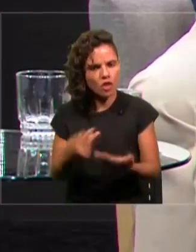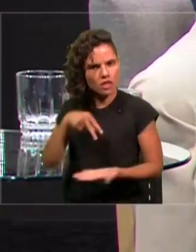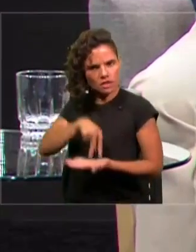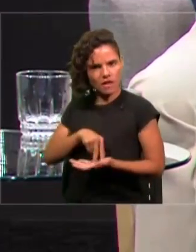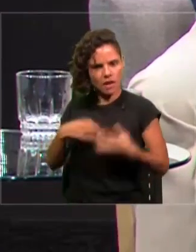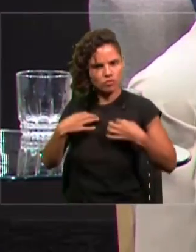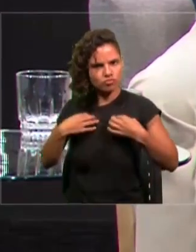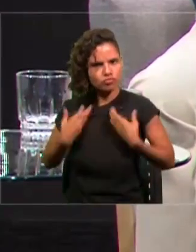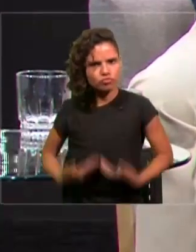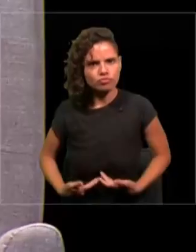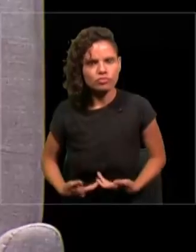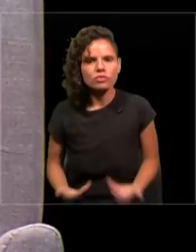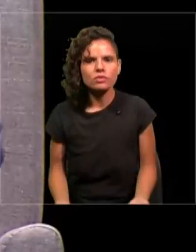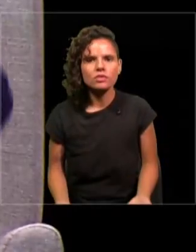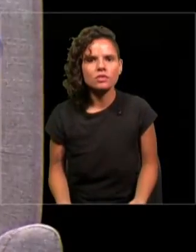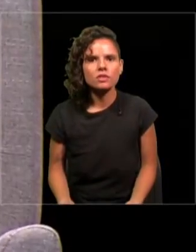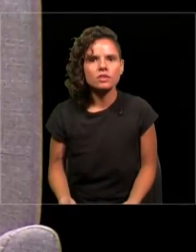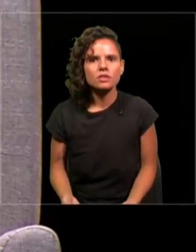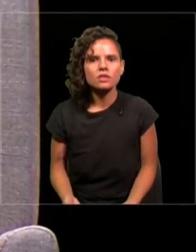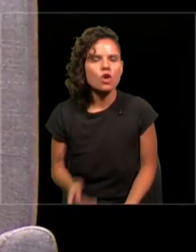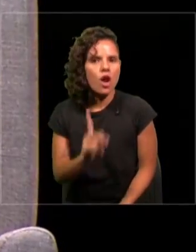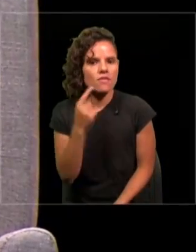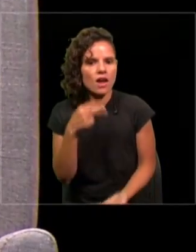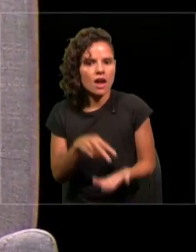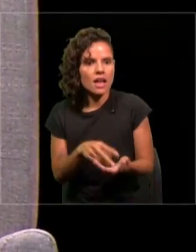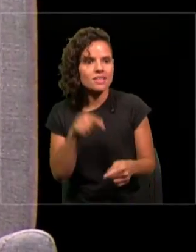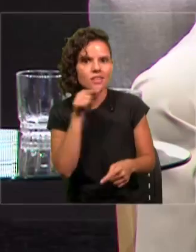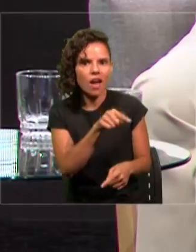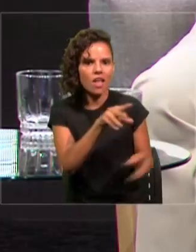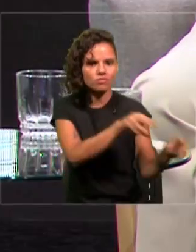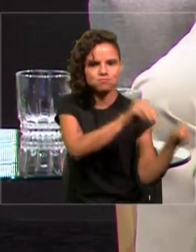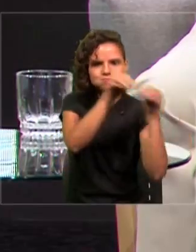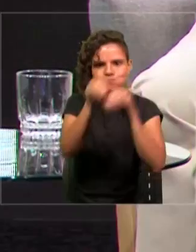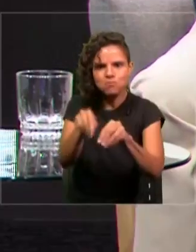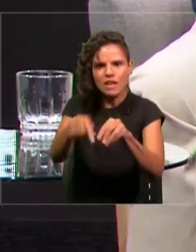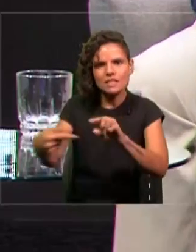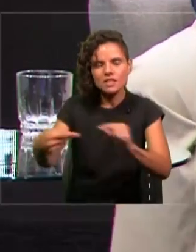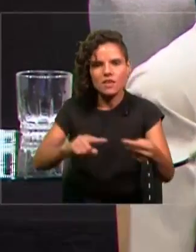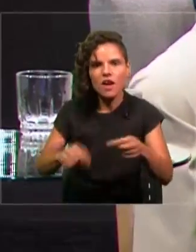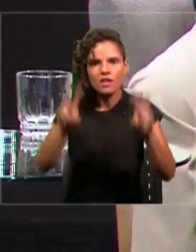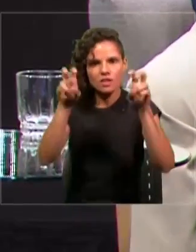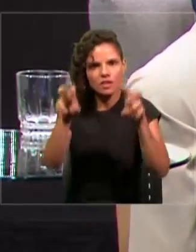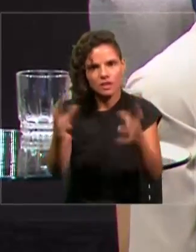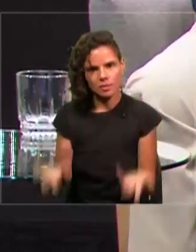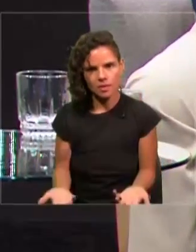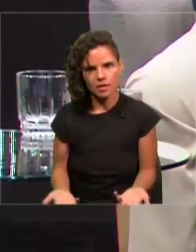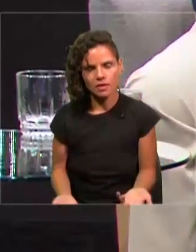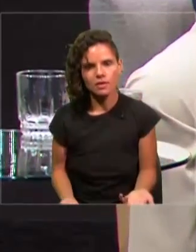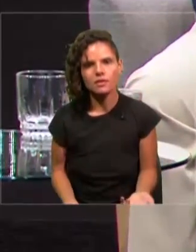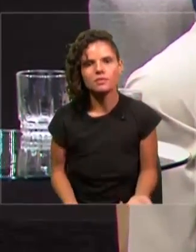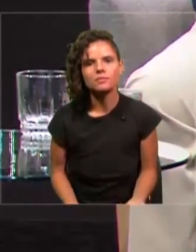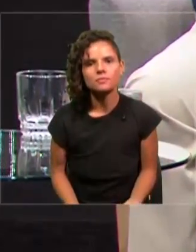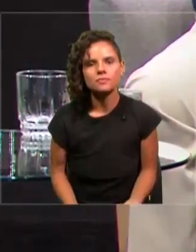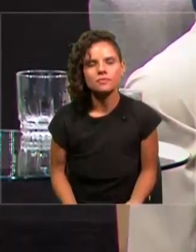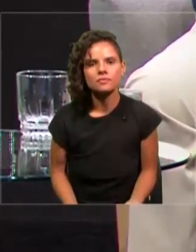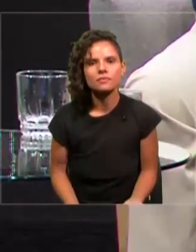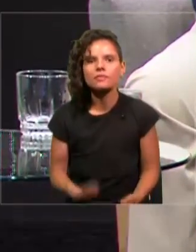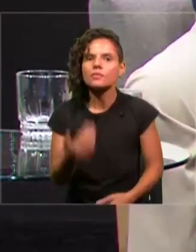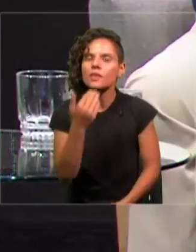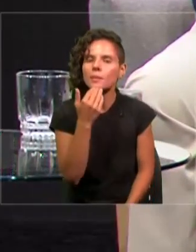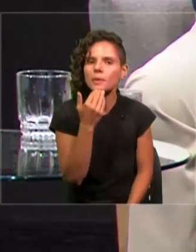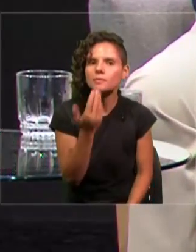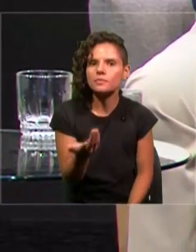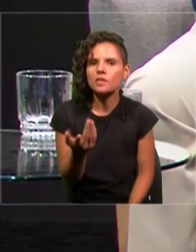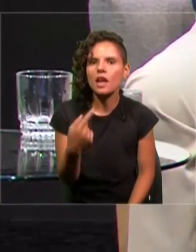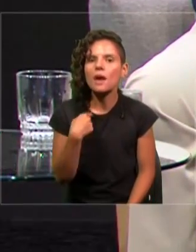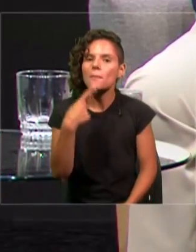vestía. Si no hubieran puesto ellas en el centro del debate también el tema. Dentro